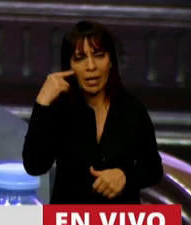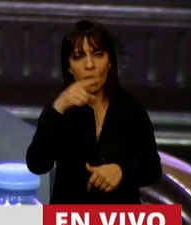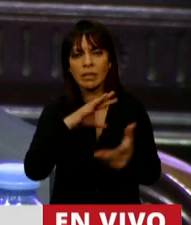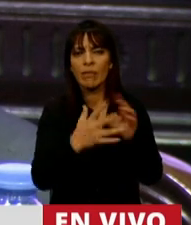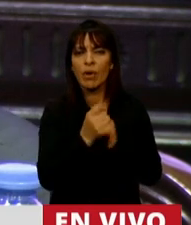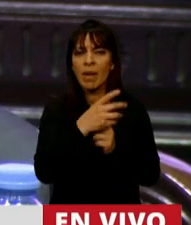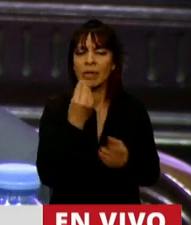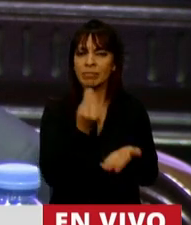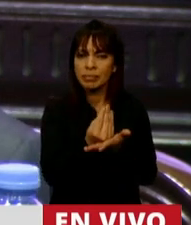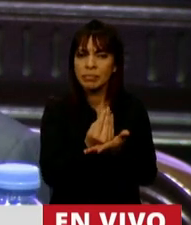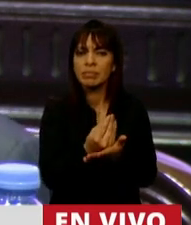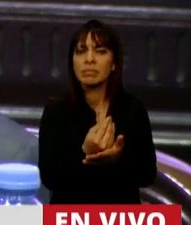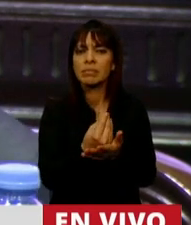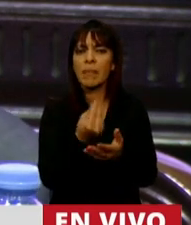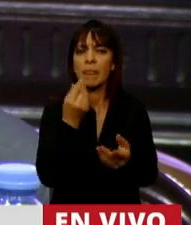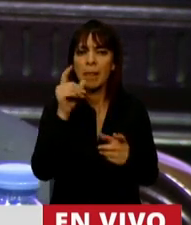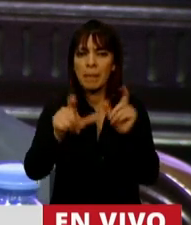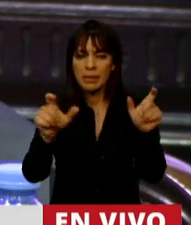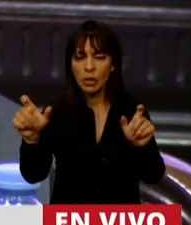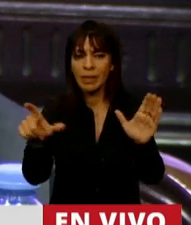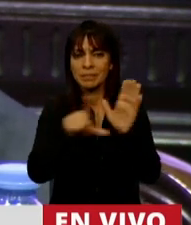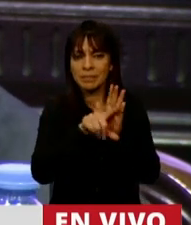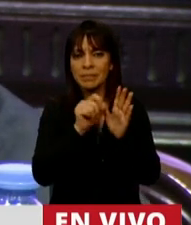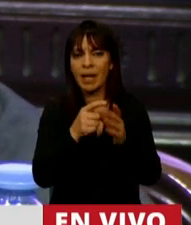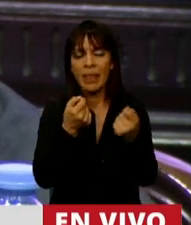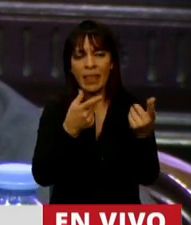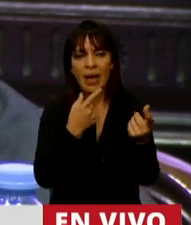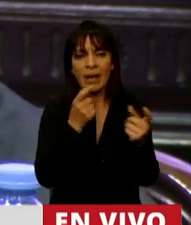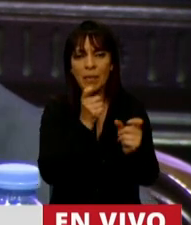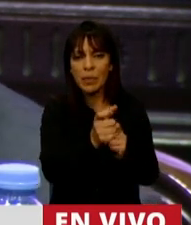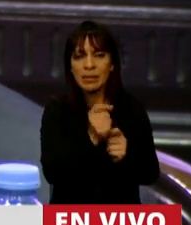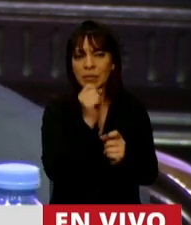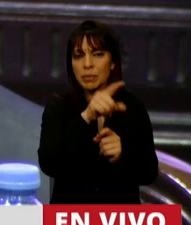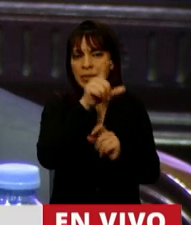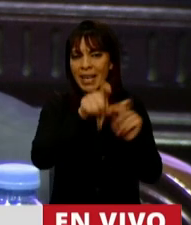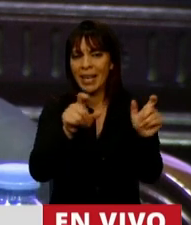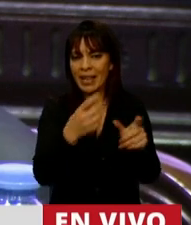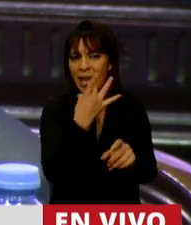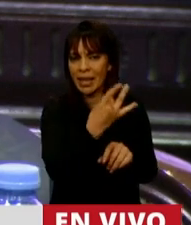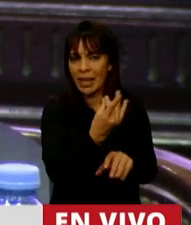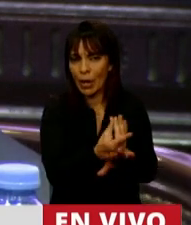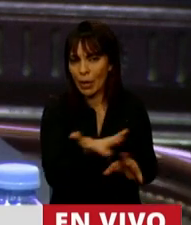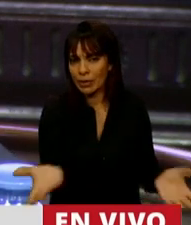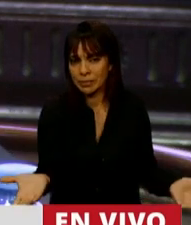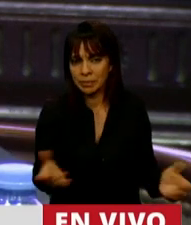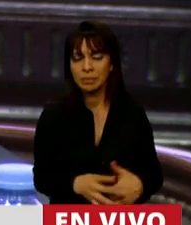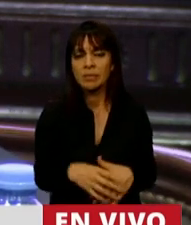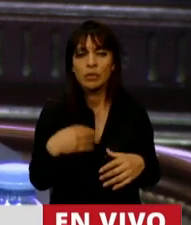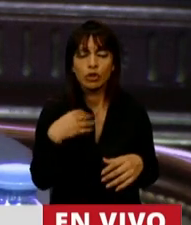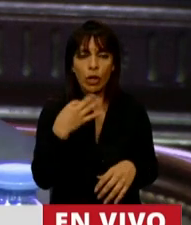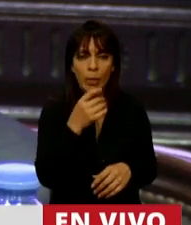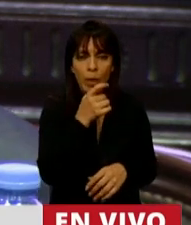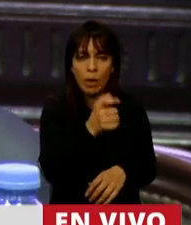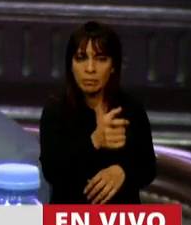de representación en el que los legisladores responden a las comunidades que los han elegido. Pero debo advertir, presidente, y con esto